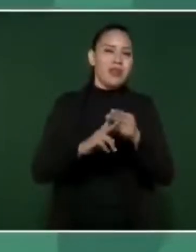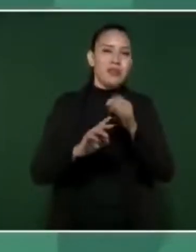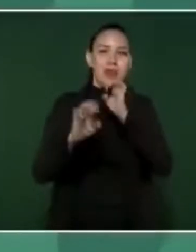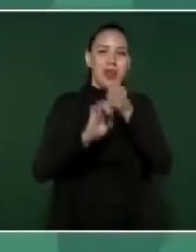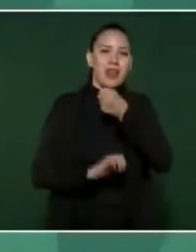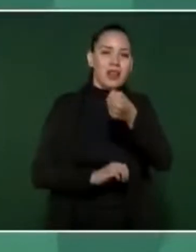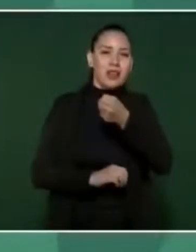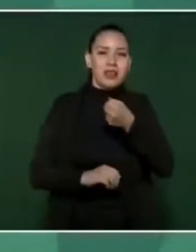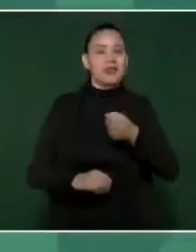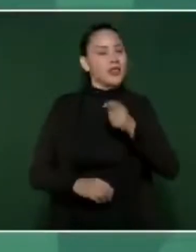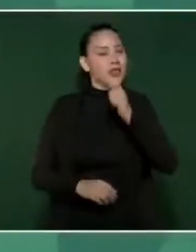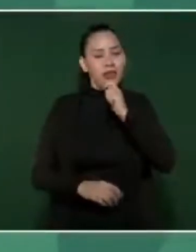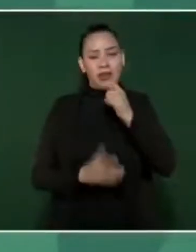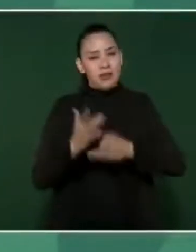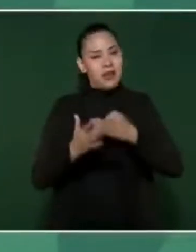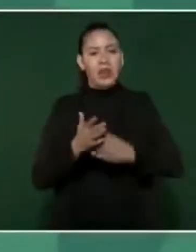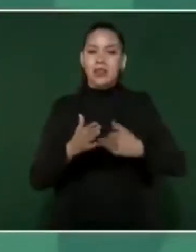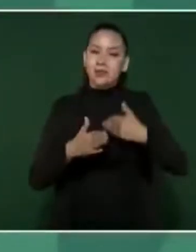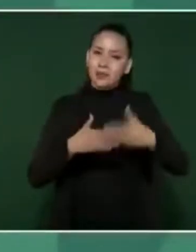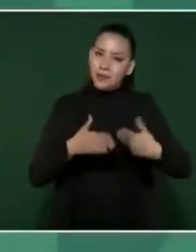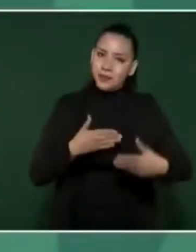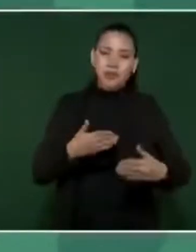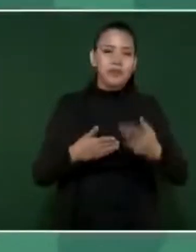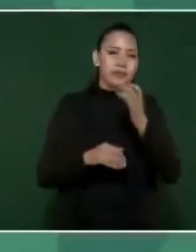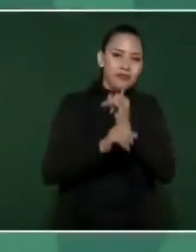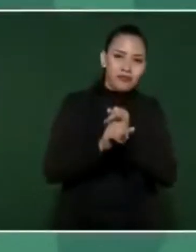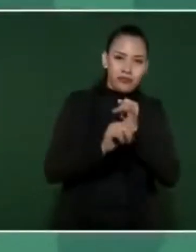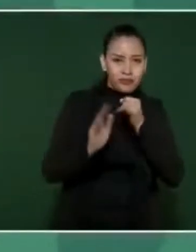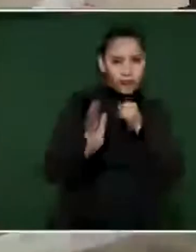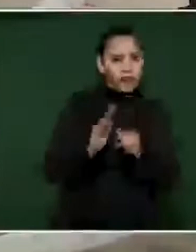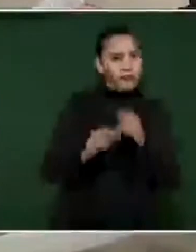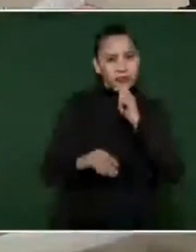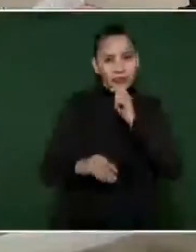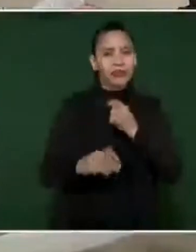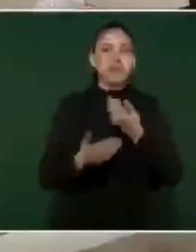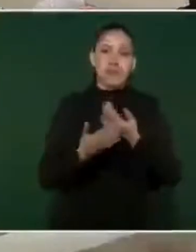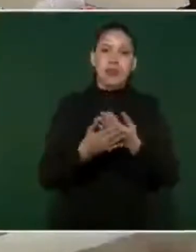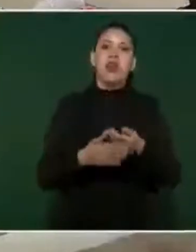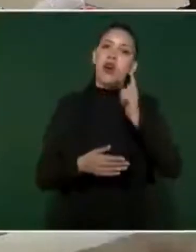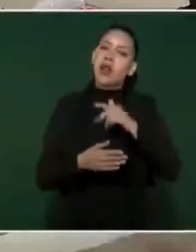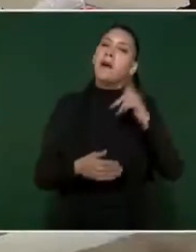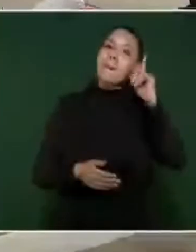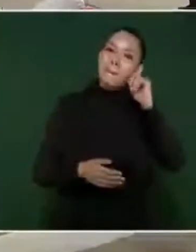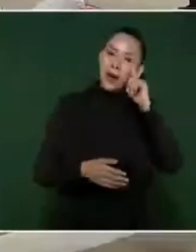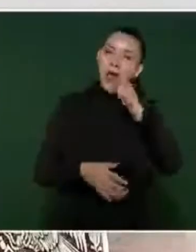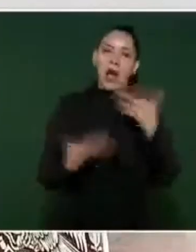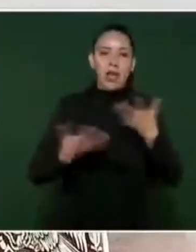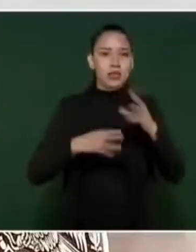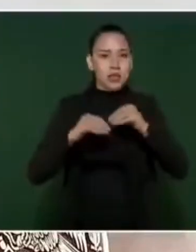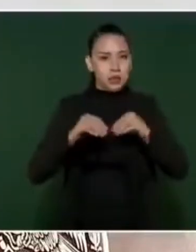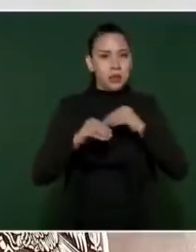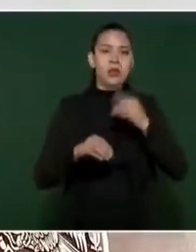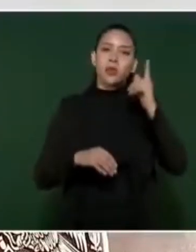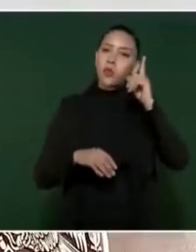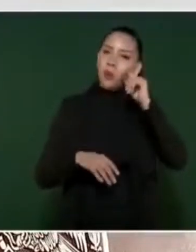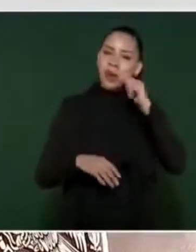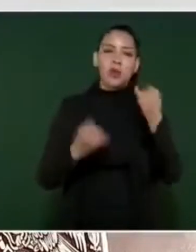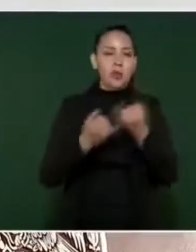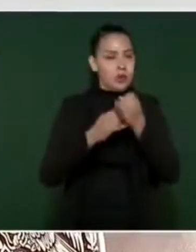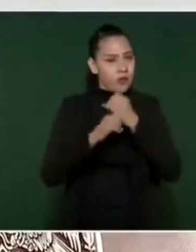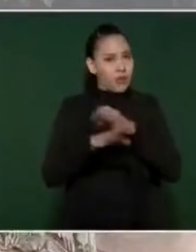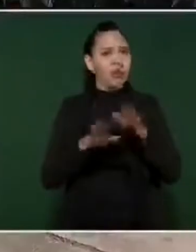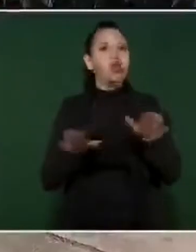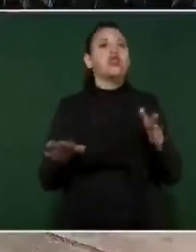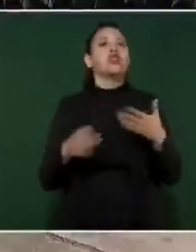nos falta avanzar, y lo vamos a hacer, que mañana vamos a informar sobre el mecanismo